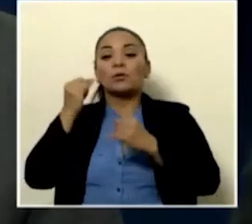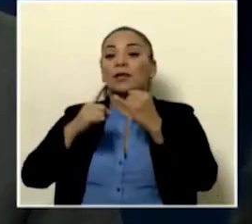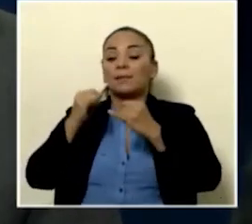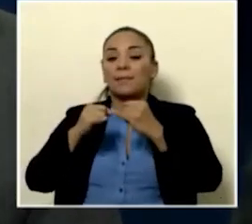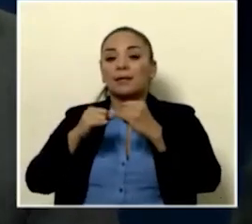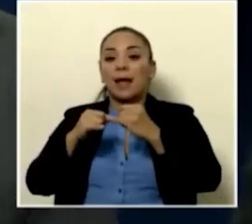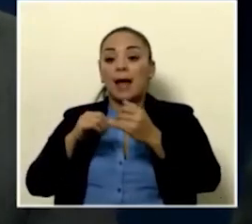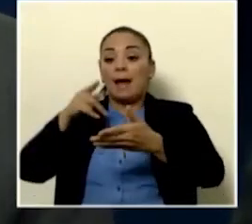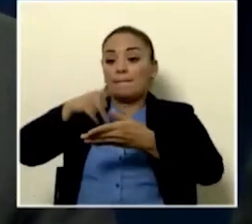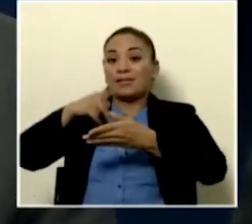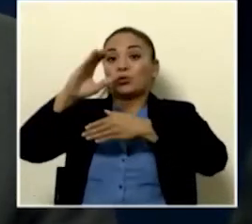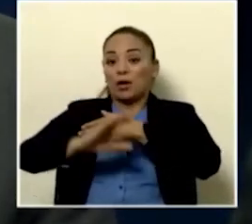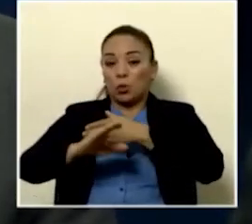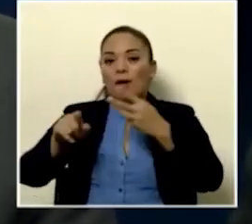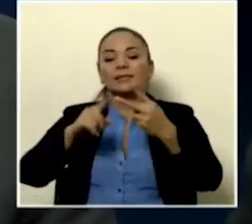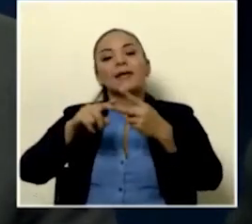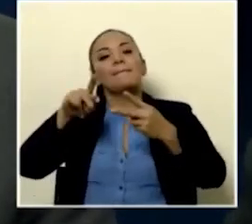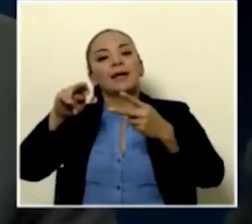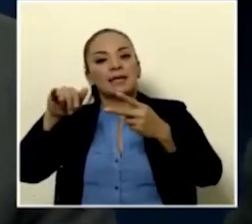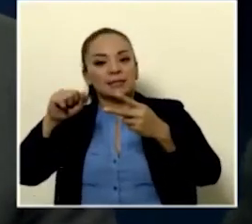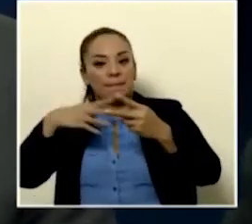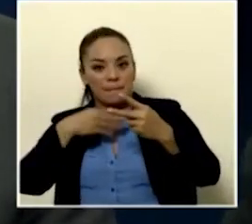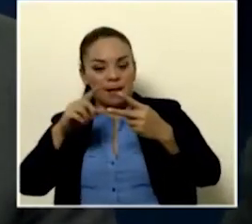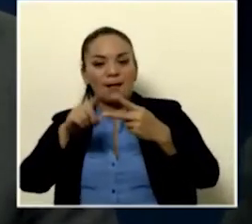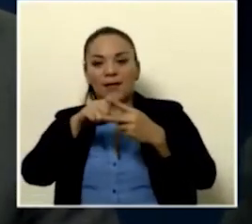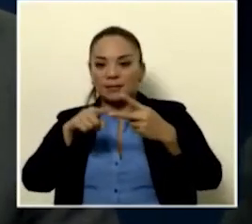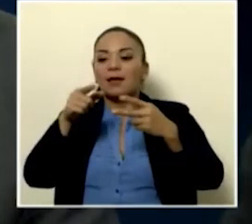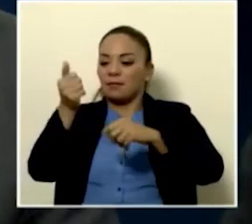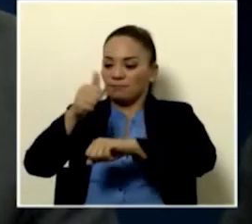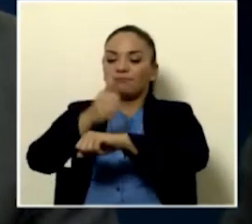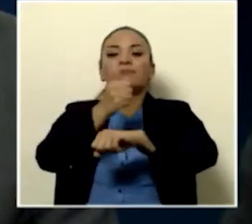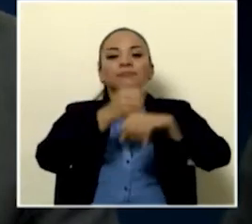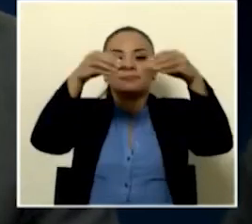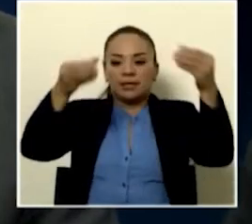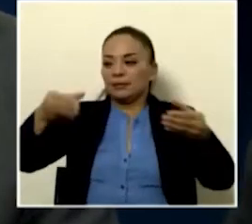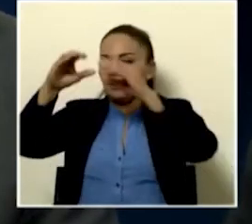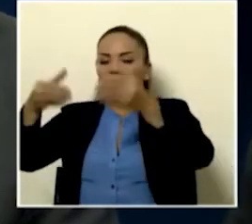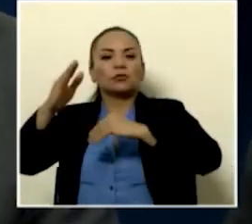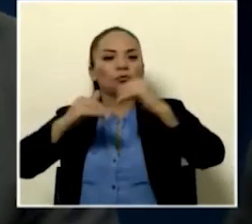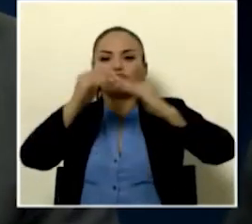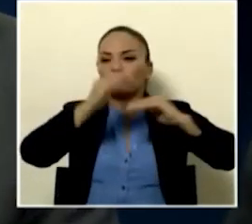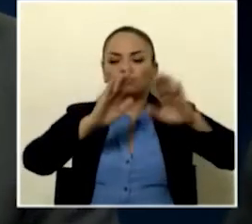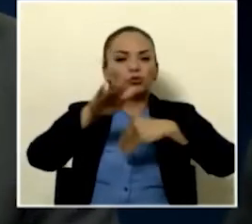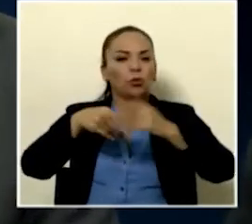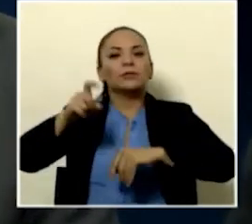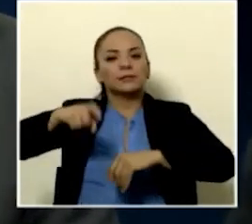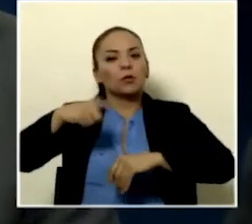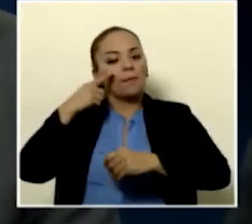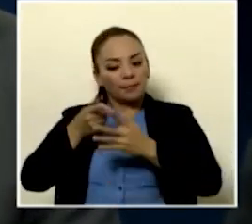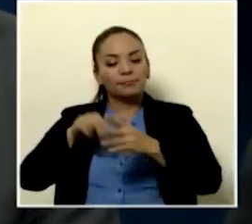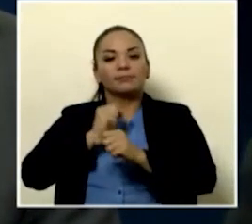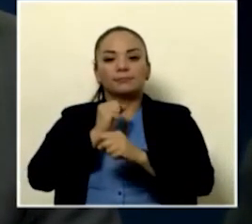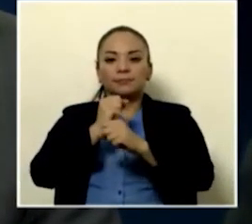Peñas Blancas, ya se estarán instalando también los escáneres en estos puntos, ya con toda la infraestructura necesaria para poder